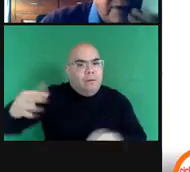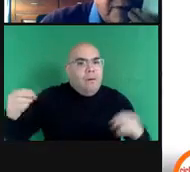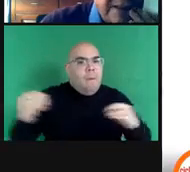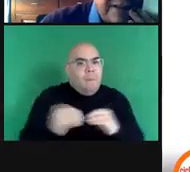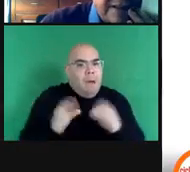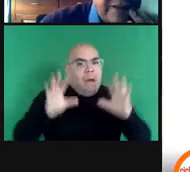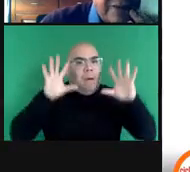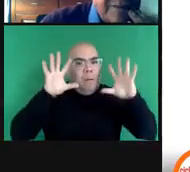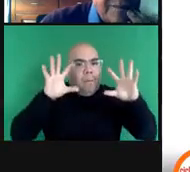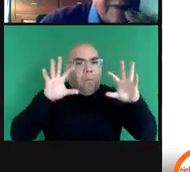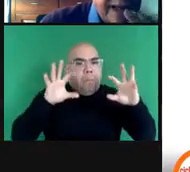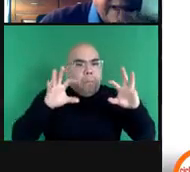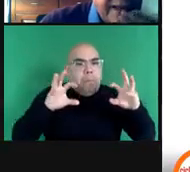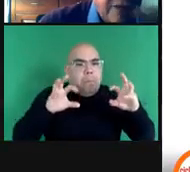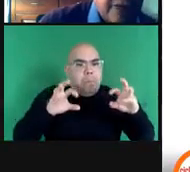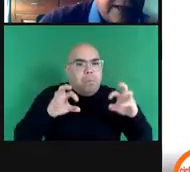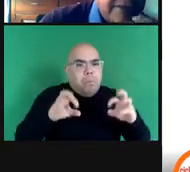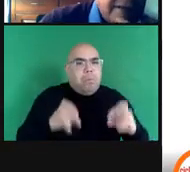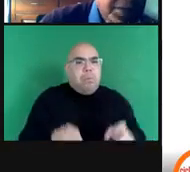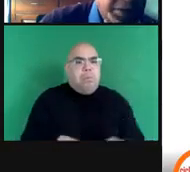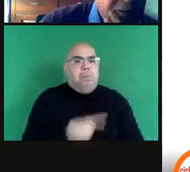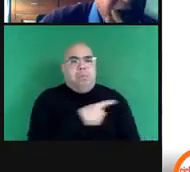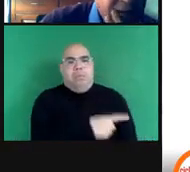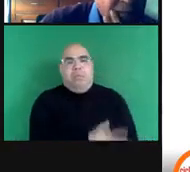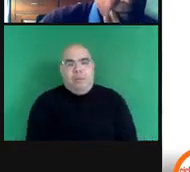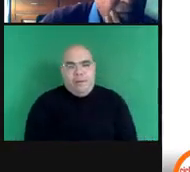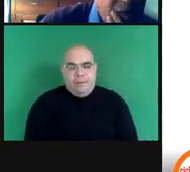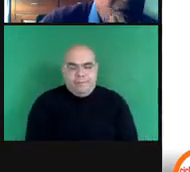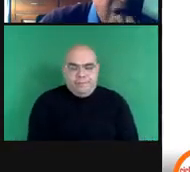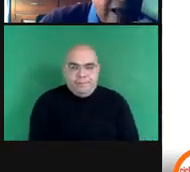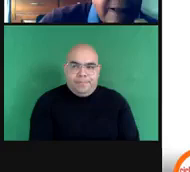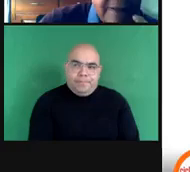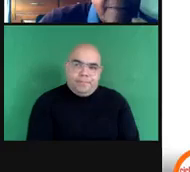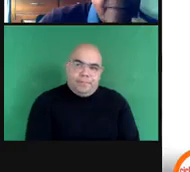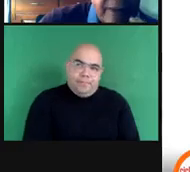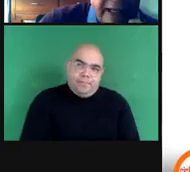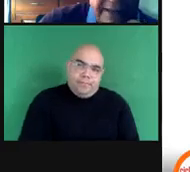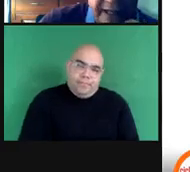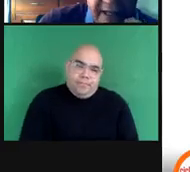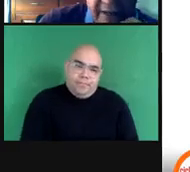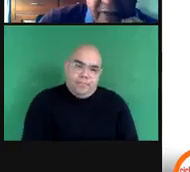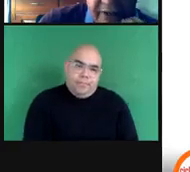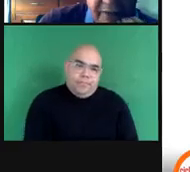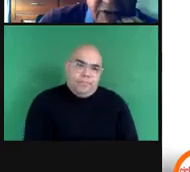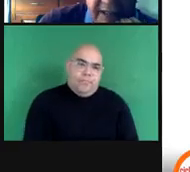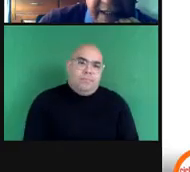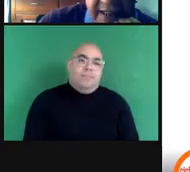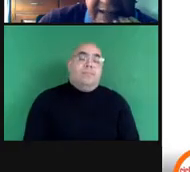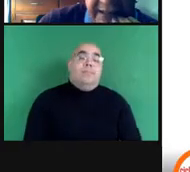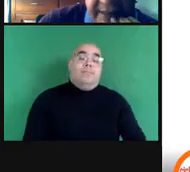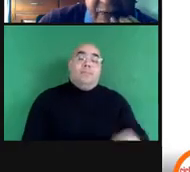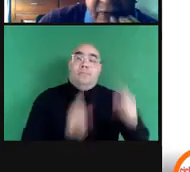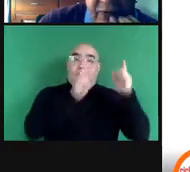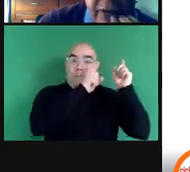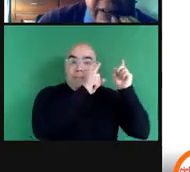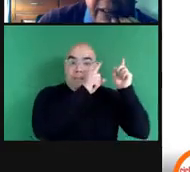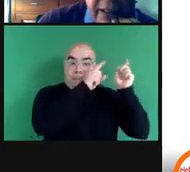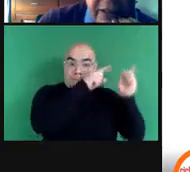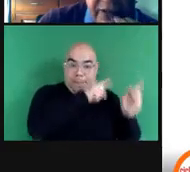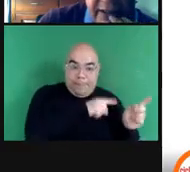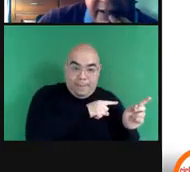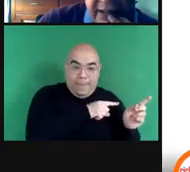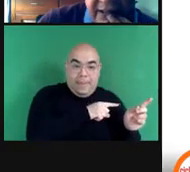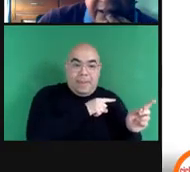dijéramos, su valor estético y, lógicamente, patrimonial. Ese de abajo que vimos al extremo